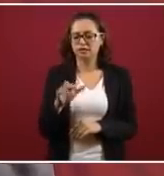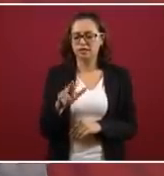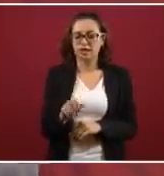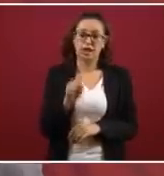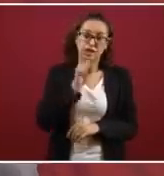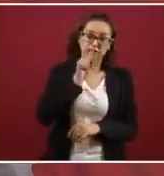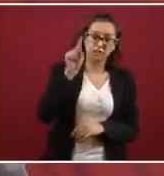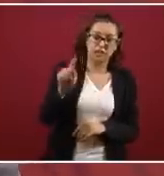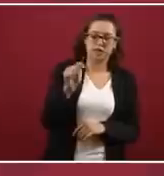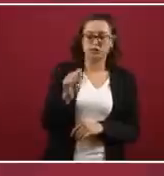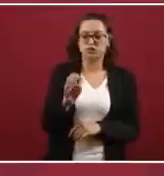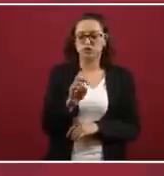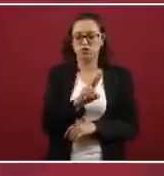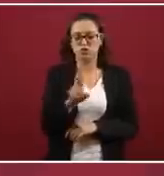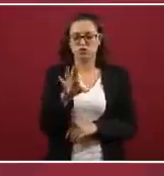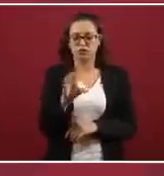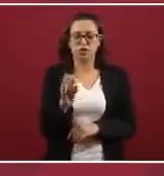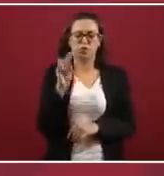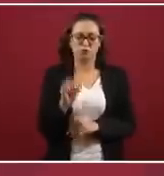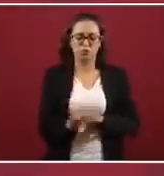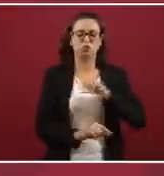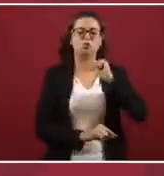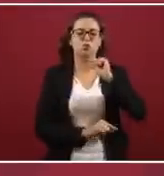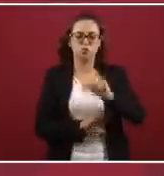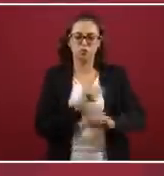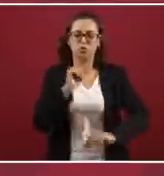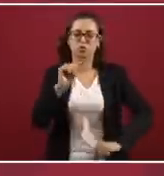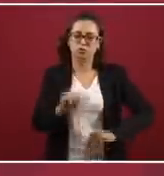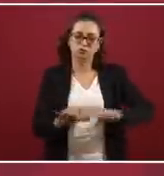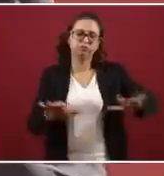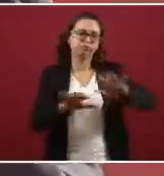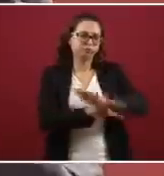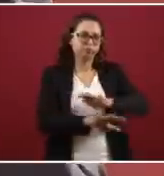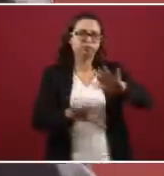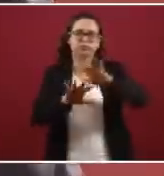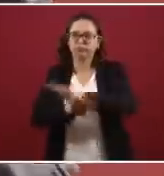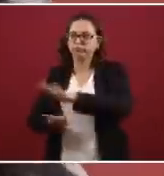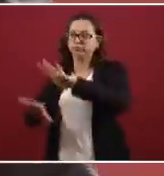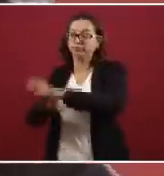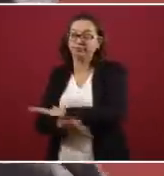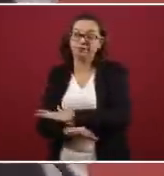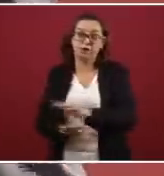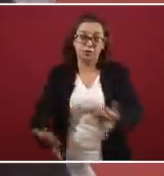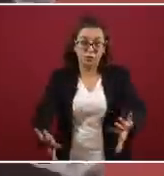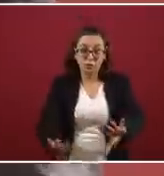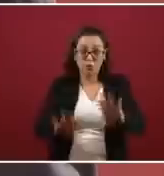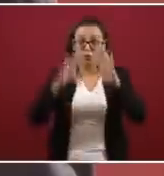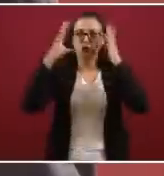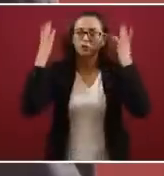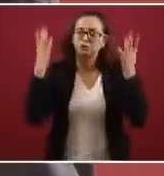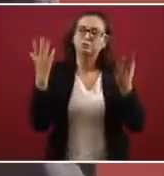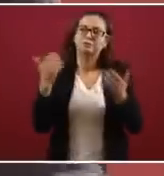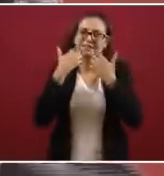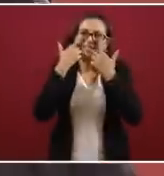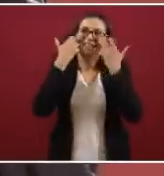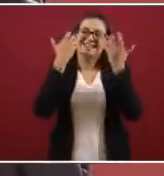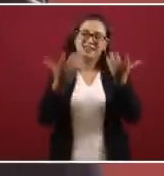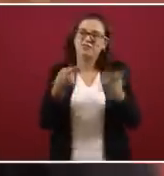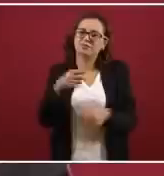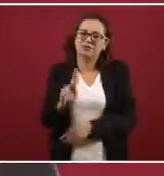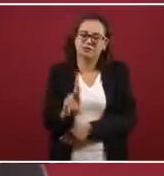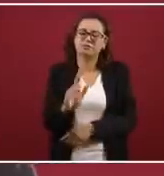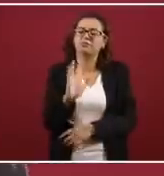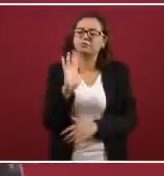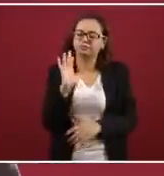Entonces, sí estamos avanzando, no como quisiéramos, pero se va a cumplir con el compromiso